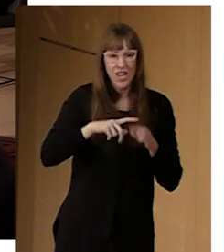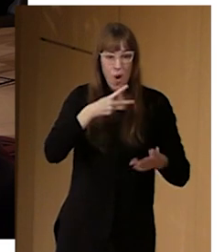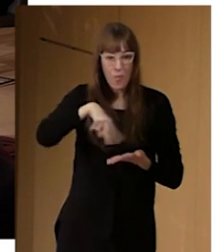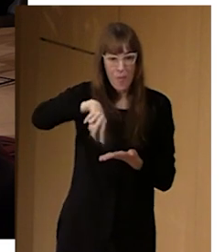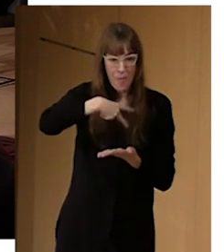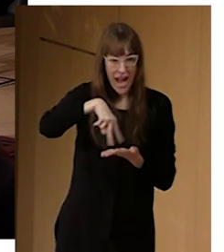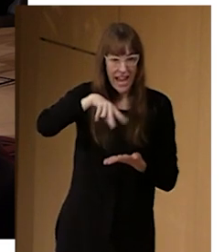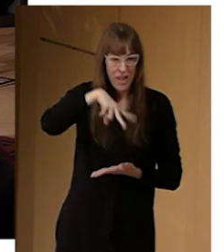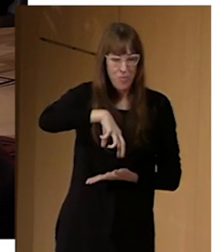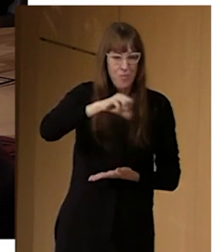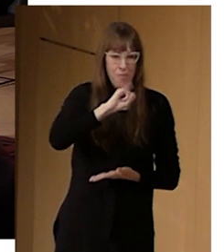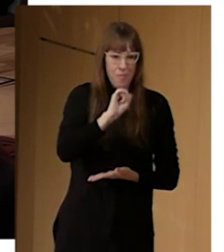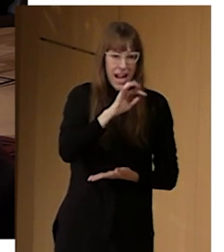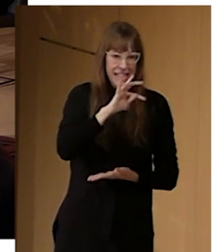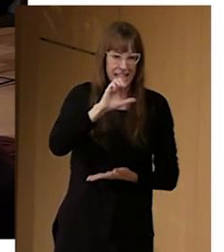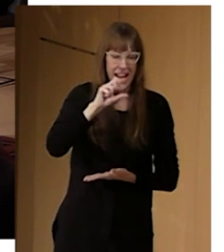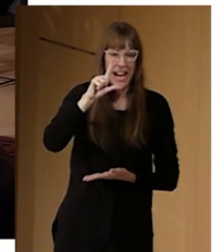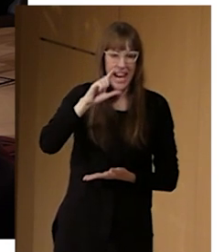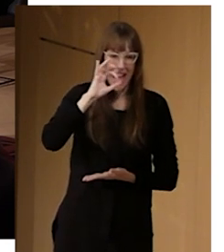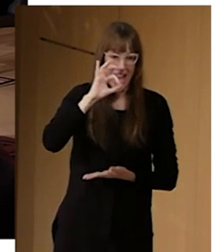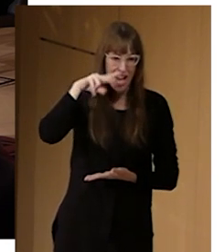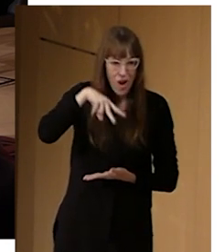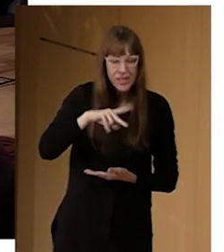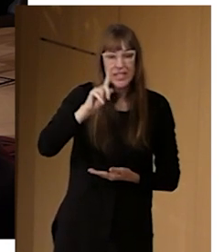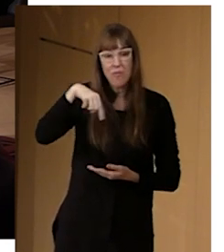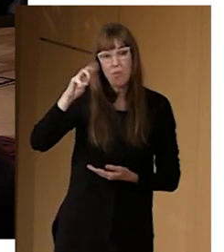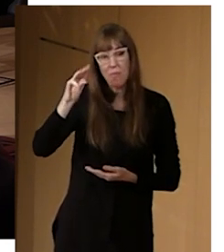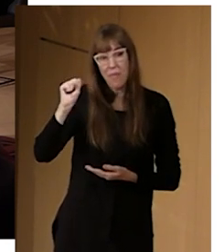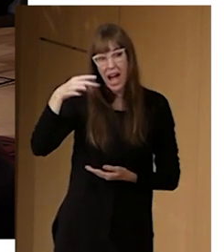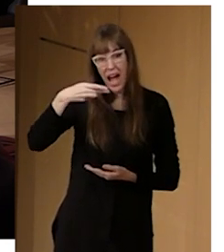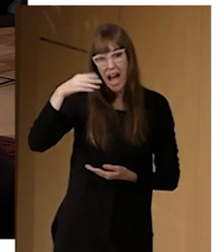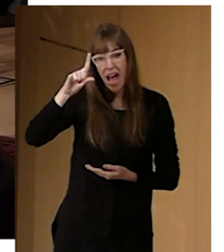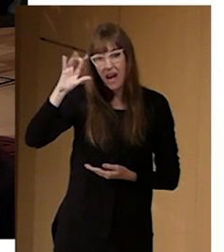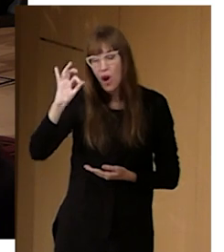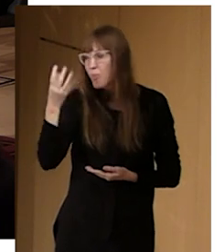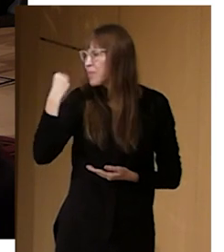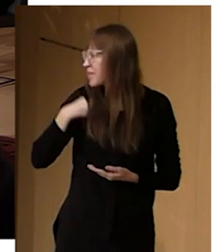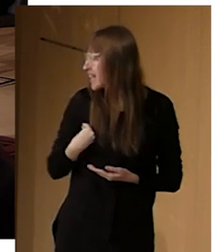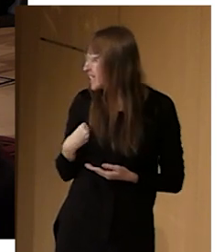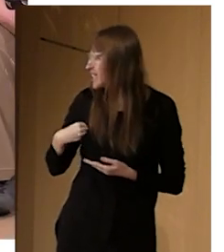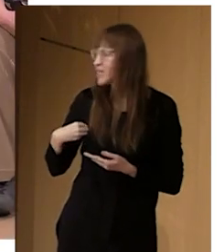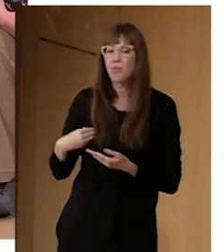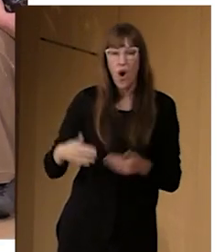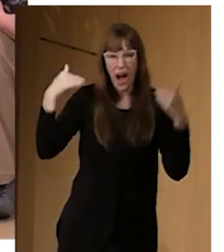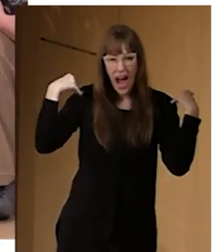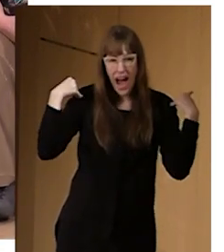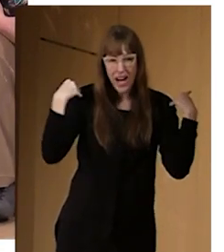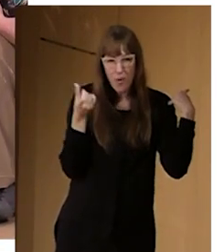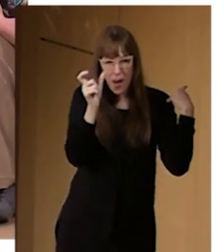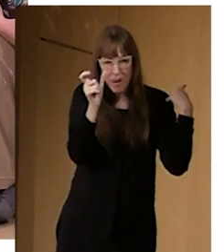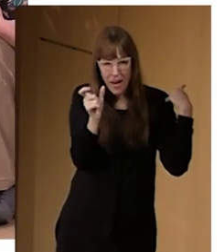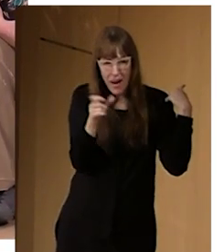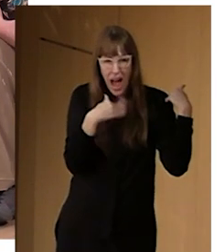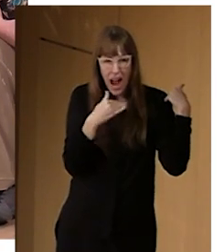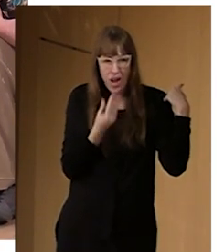conocimiento y cultura de la fundación telefónica Pablo he metido en una palabra ahí que no es en el cargo Rogelio